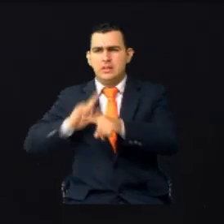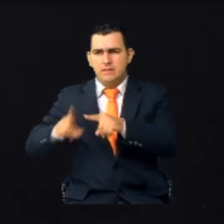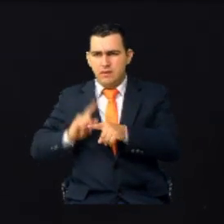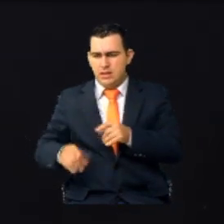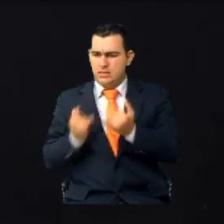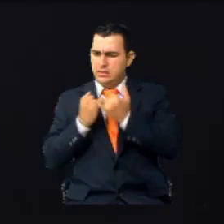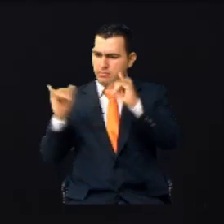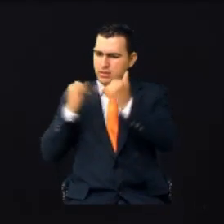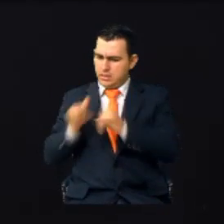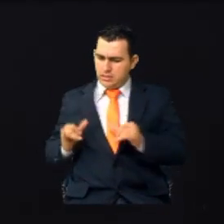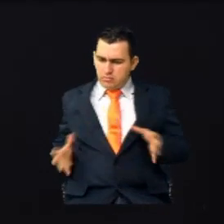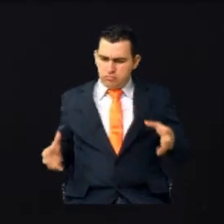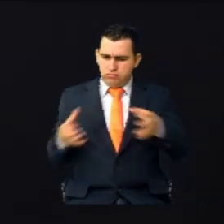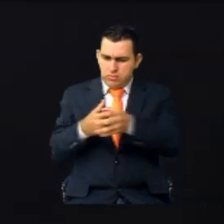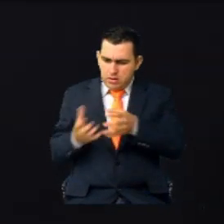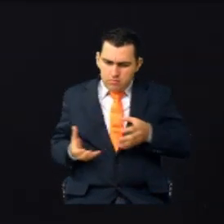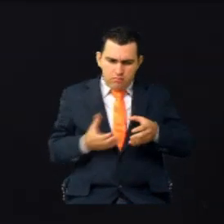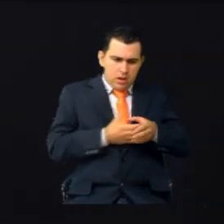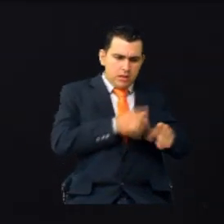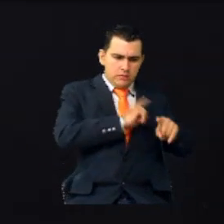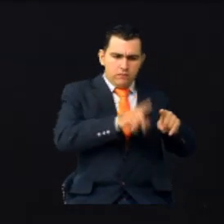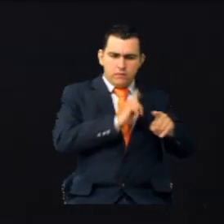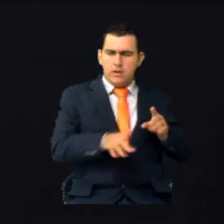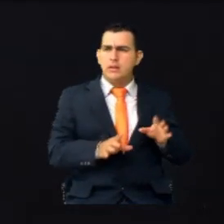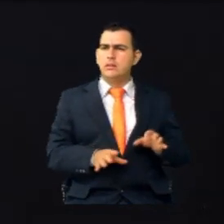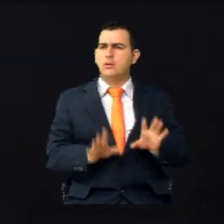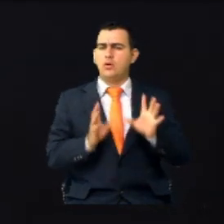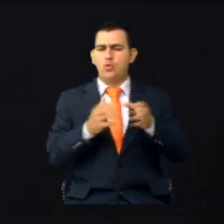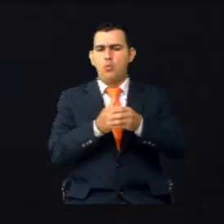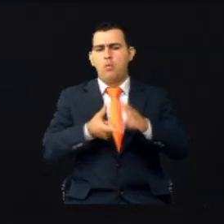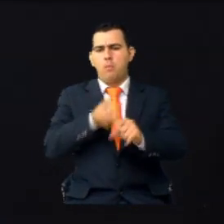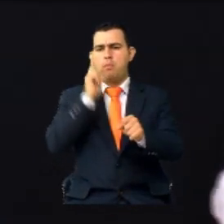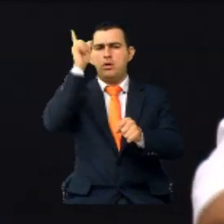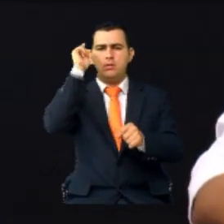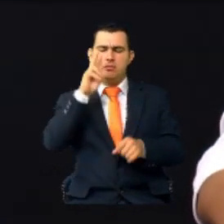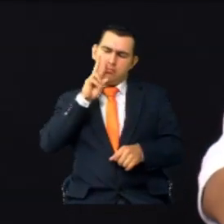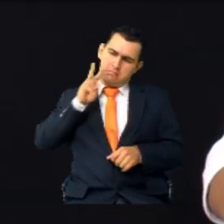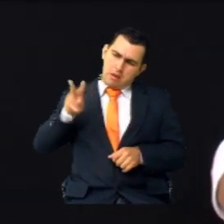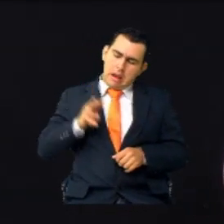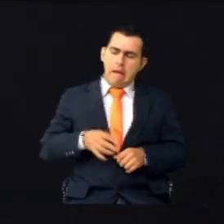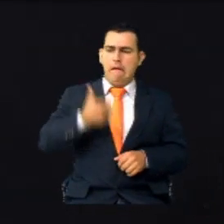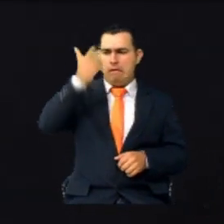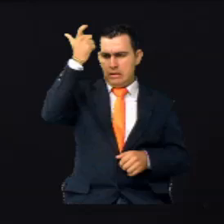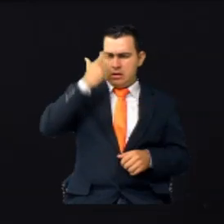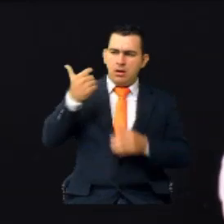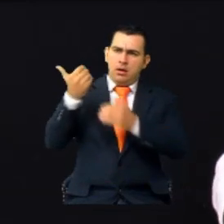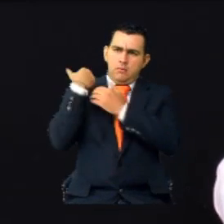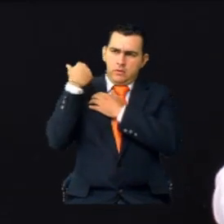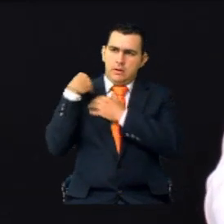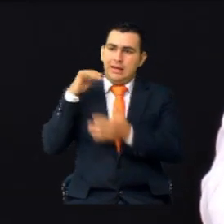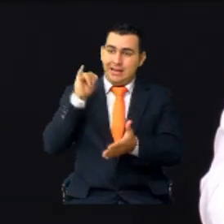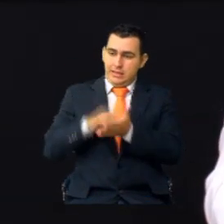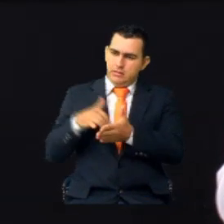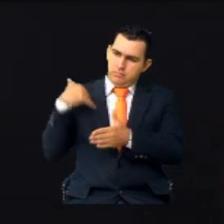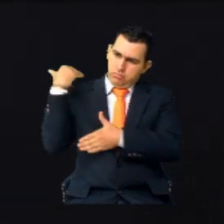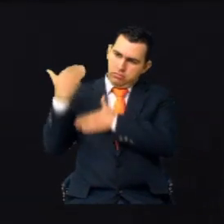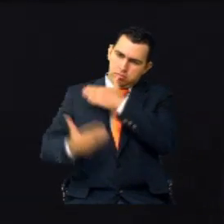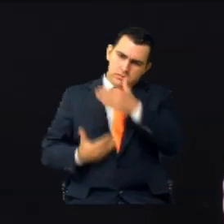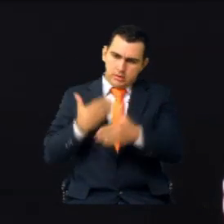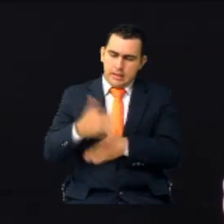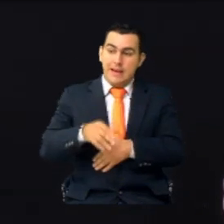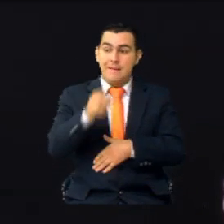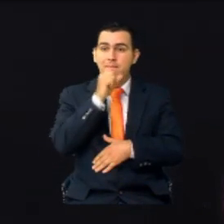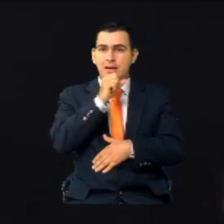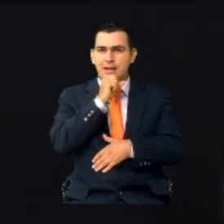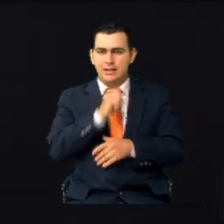independientes, personas sin partidos que hoy han visto en nuestra propuesta una propuesta seria y responsable, y en ese orden creemos que la Barrancabermeja incluyente